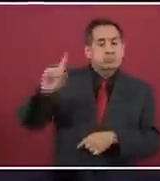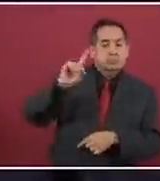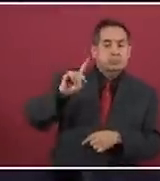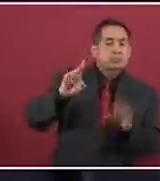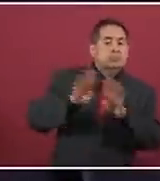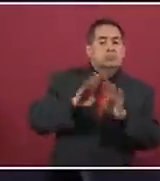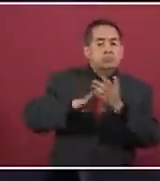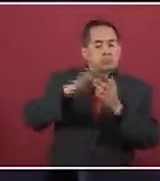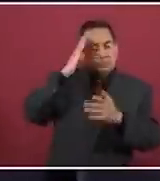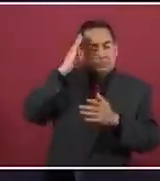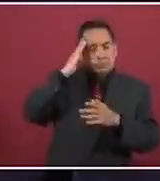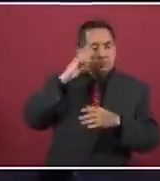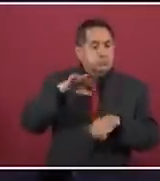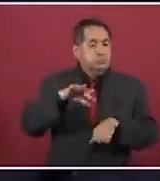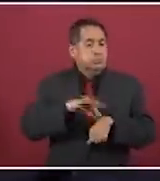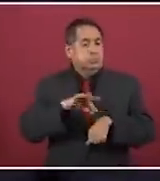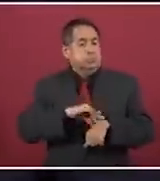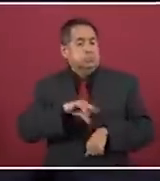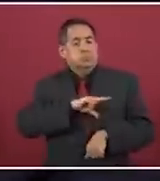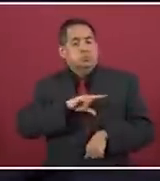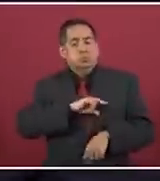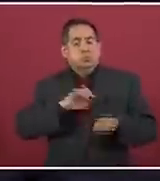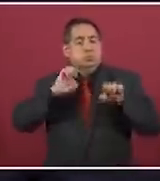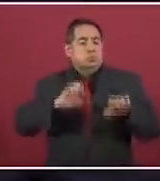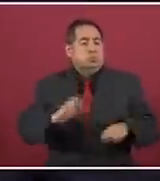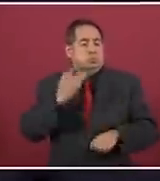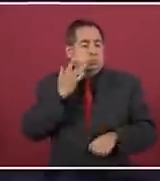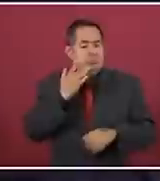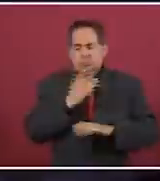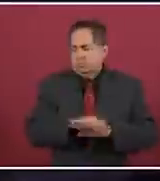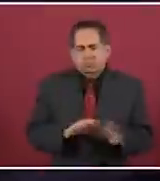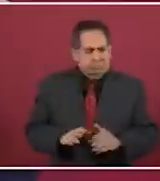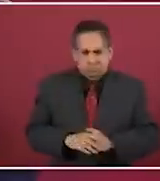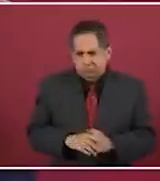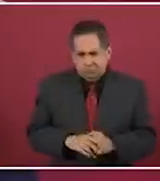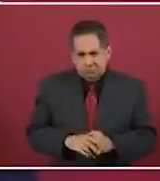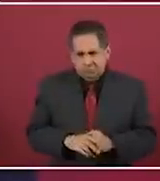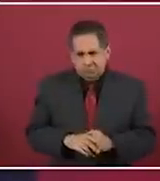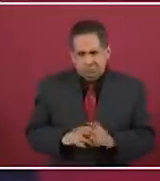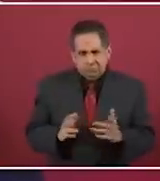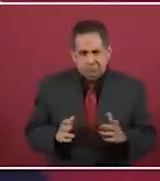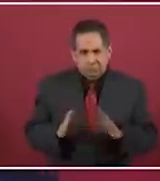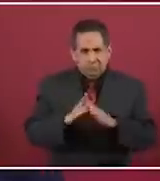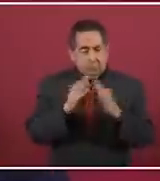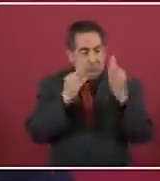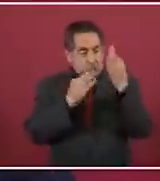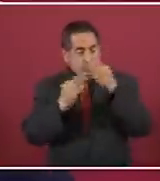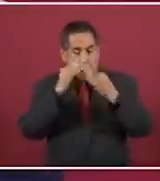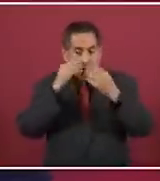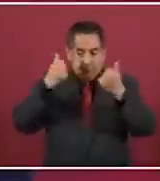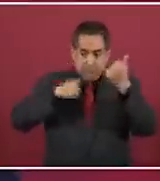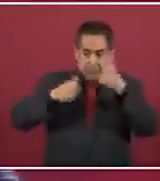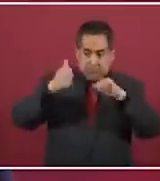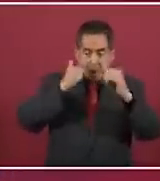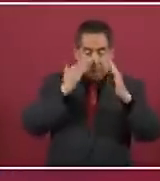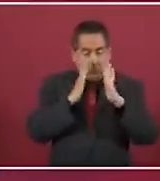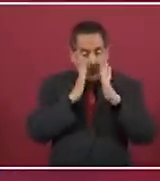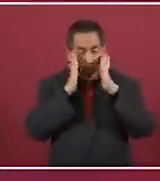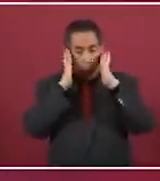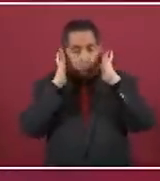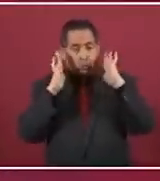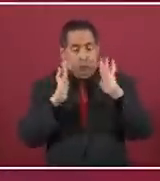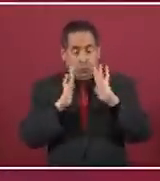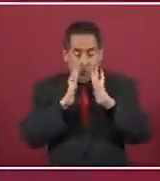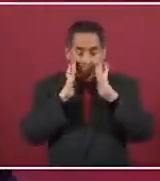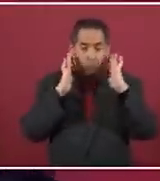arriba a las clínicas privadas. Se hacían hasta cirugía plástica, hasta se